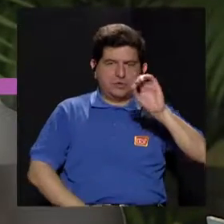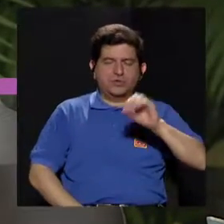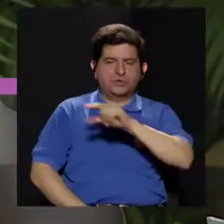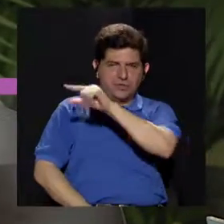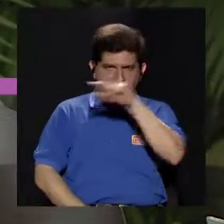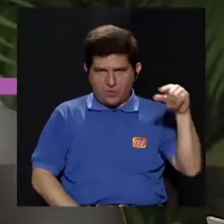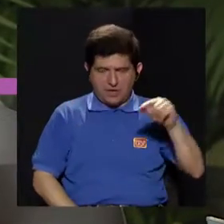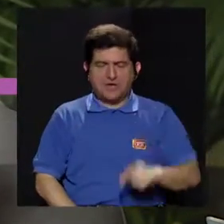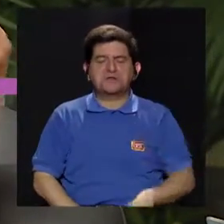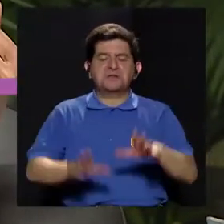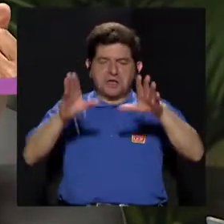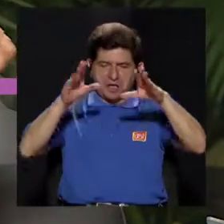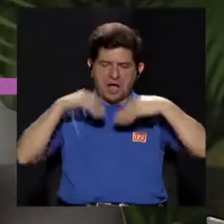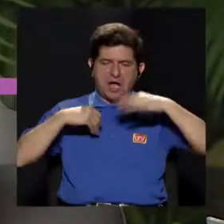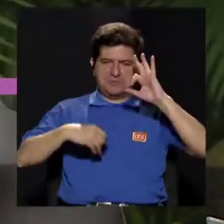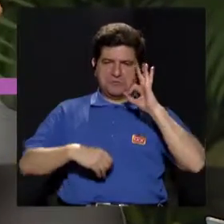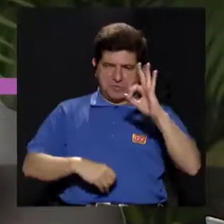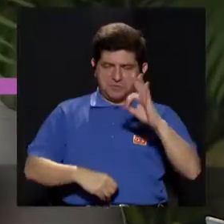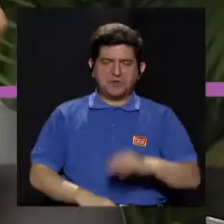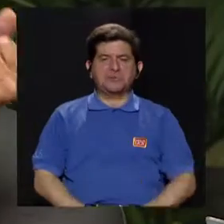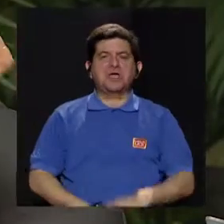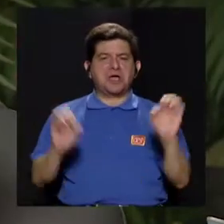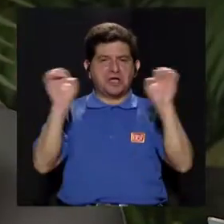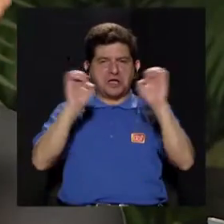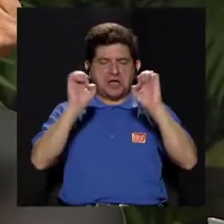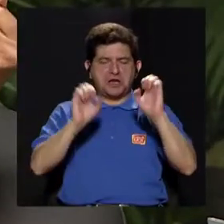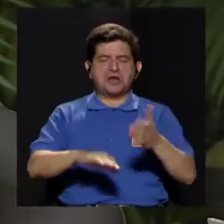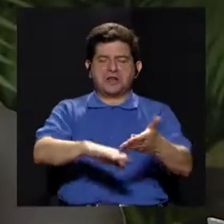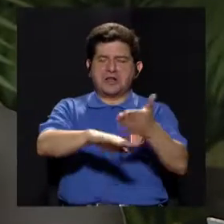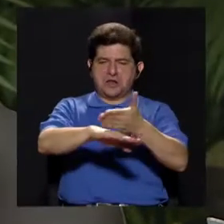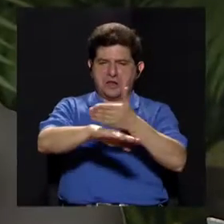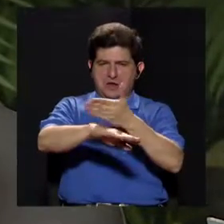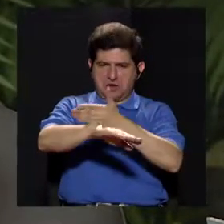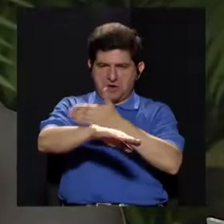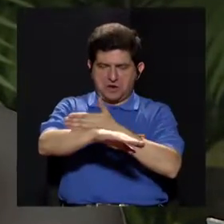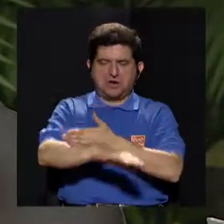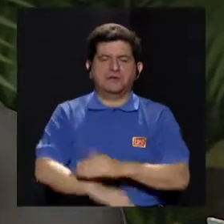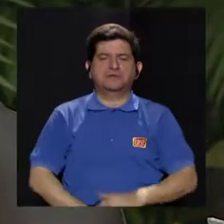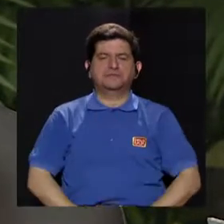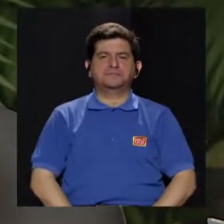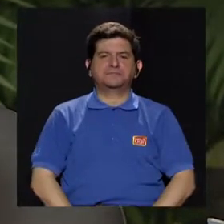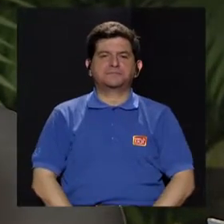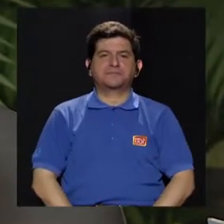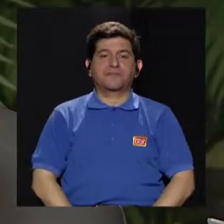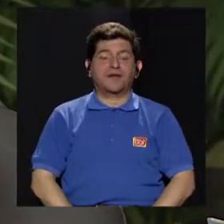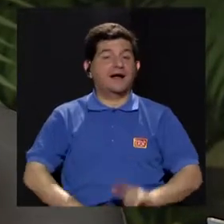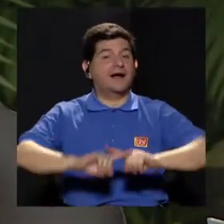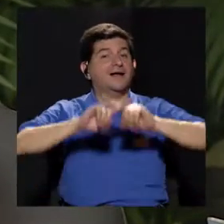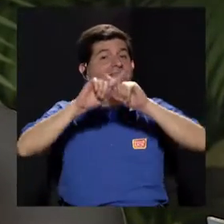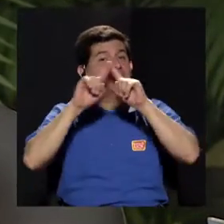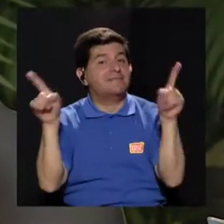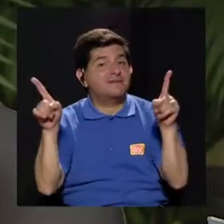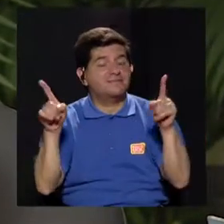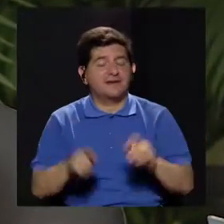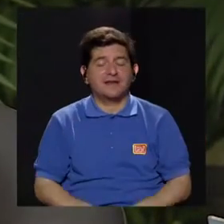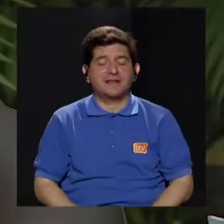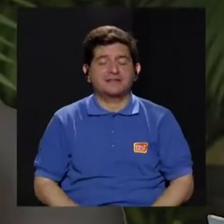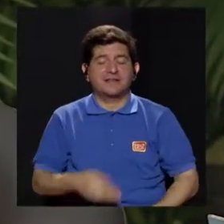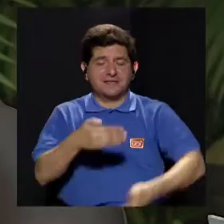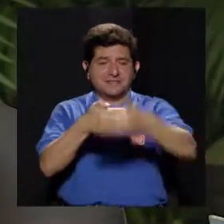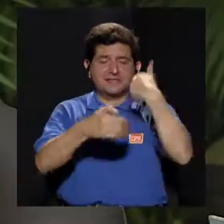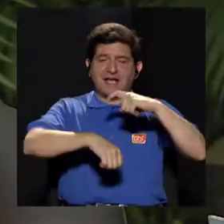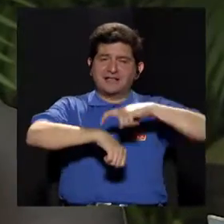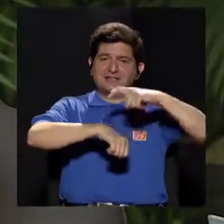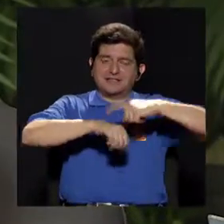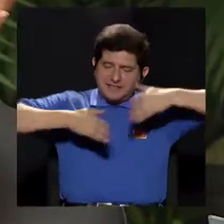pueda absorber y le sirva de energía y crecimiento a ese bebé. Eso es diferente en el neonato